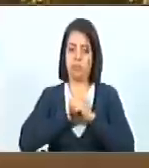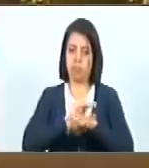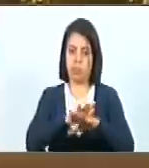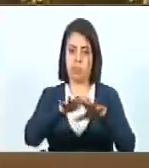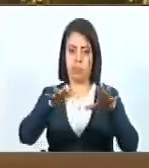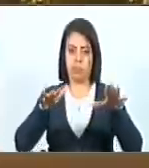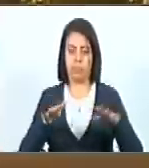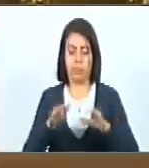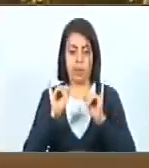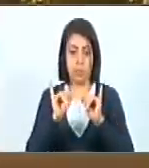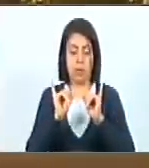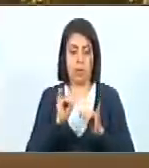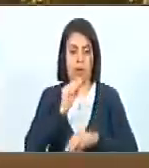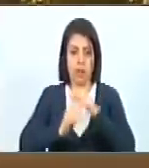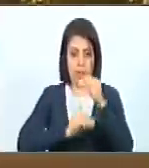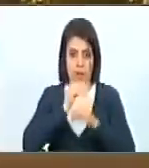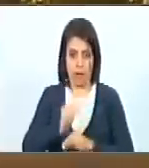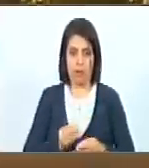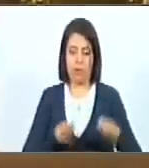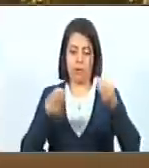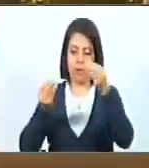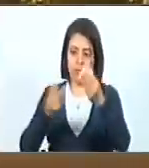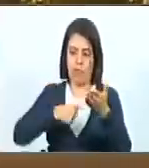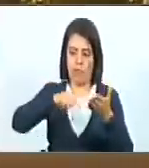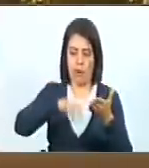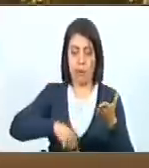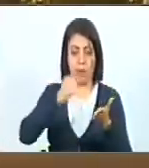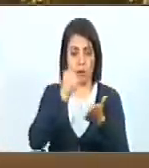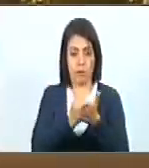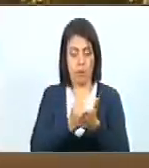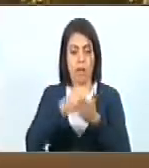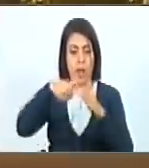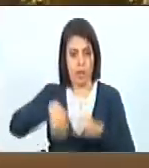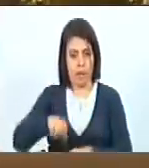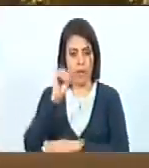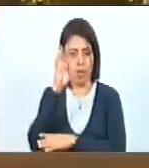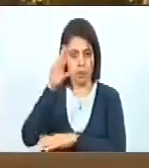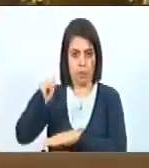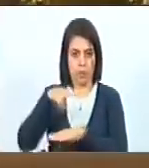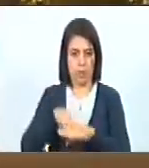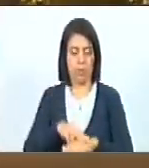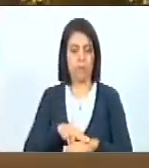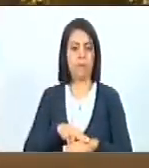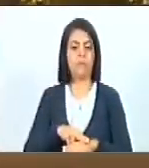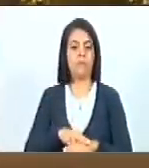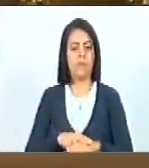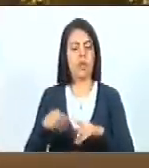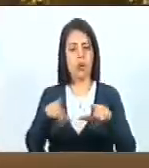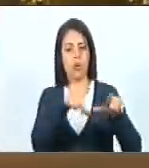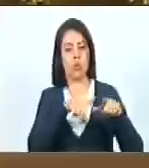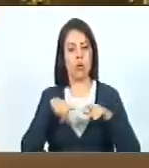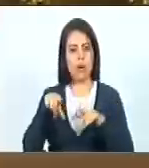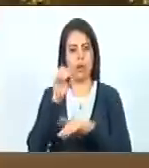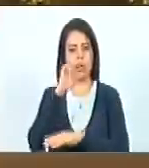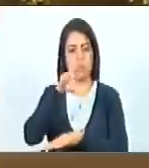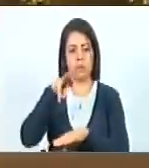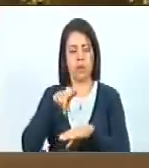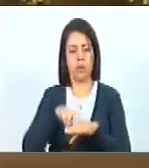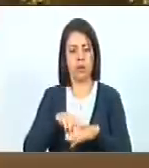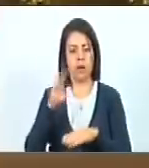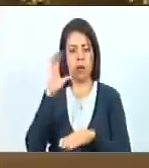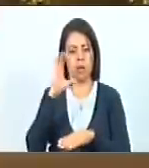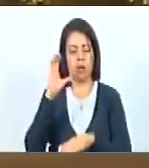máxima difusión del mismo, dado, firmado y sellado en el Palacio Federal Legislativo, sede de la Asamblea Nacional